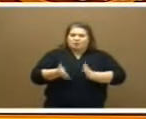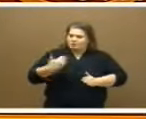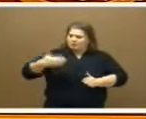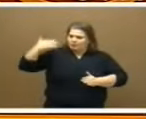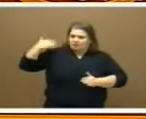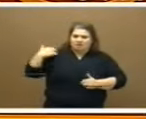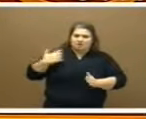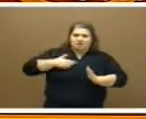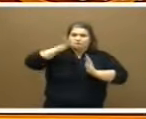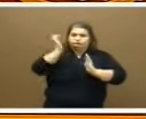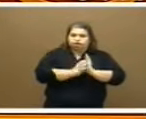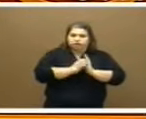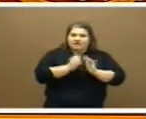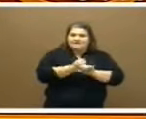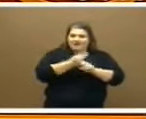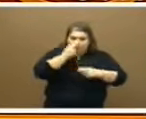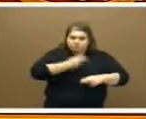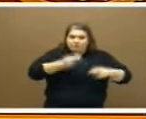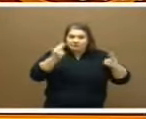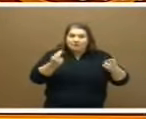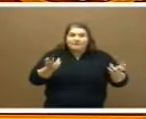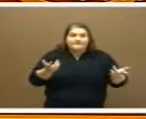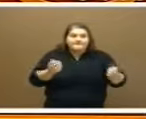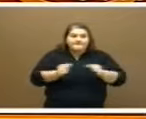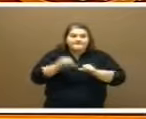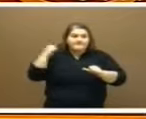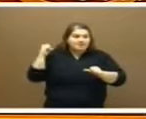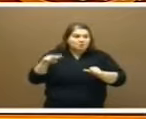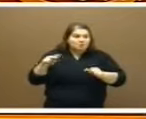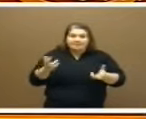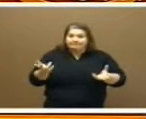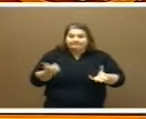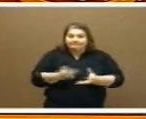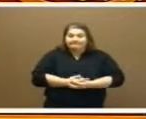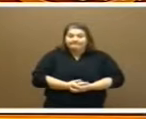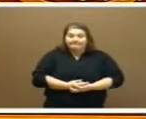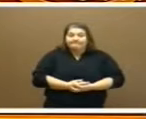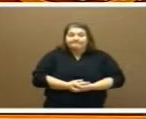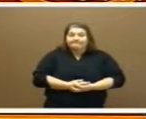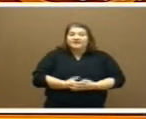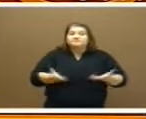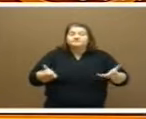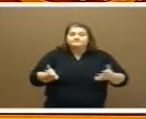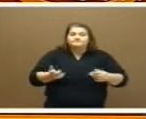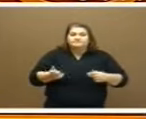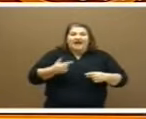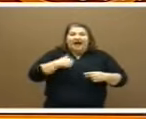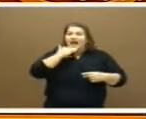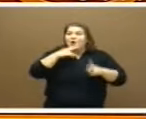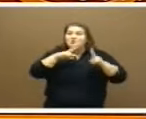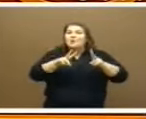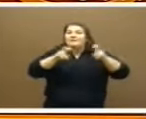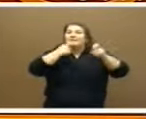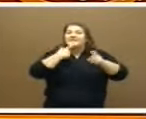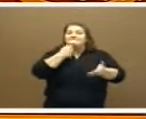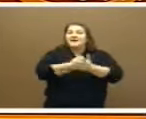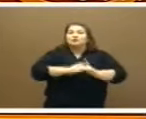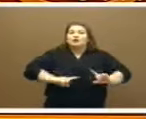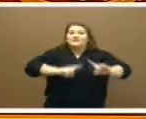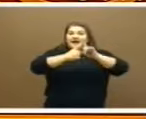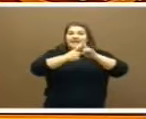gobierno que no haya recortado a los empleados públicos sus sueldos. Lo que no haya, lo novedoso es que haya sido una paga extraordinaria, que